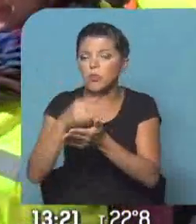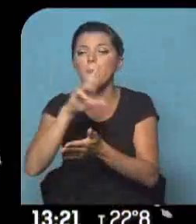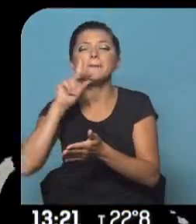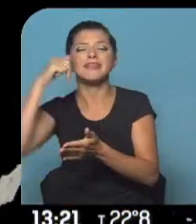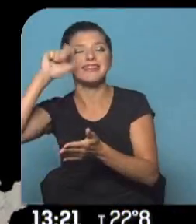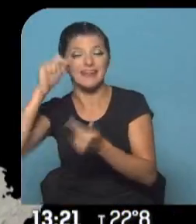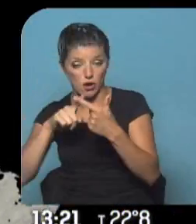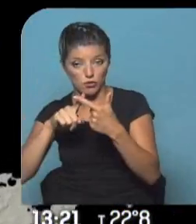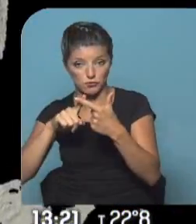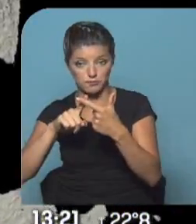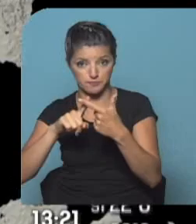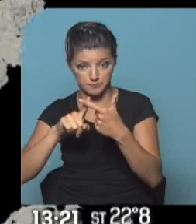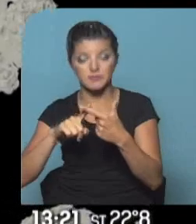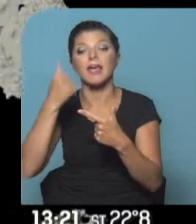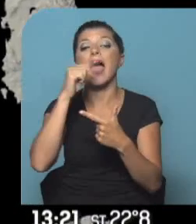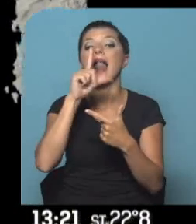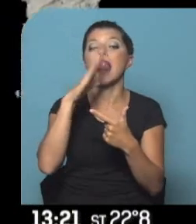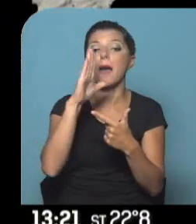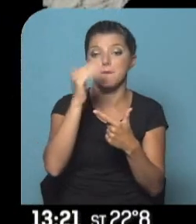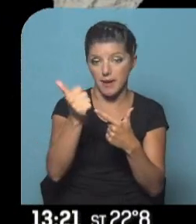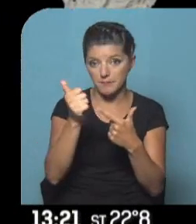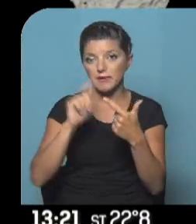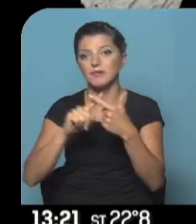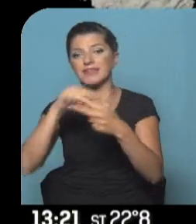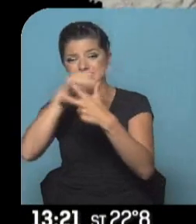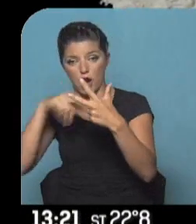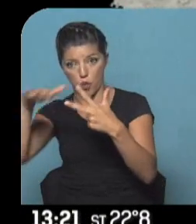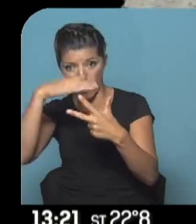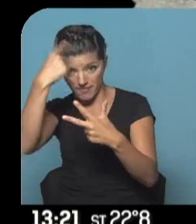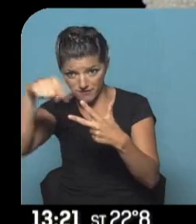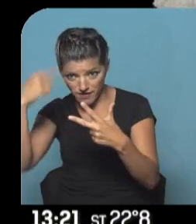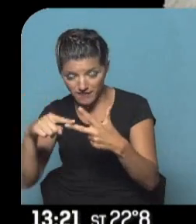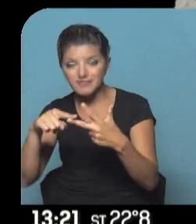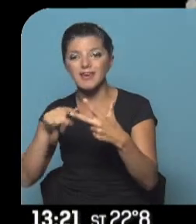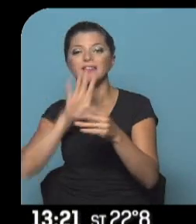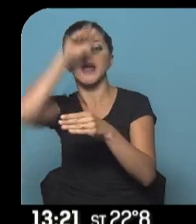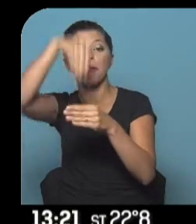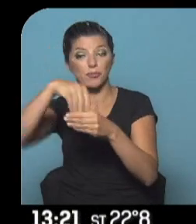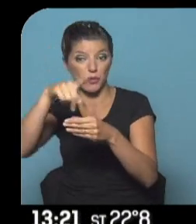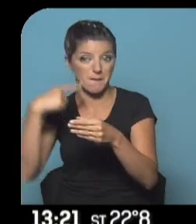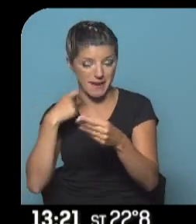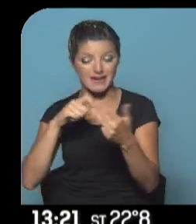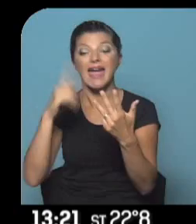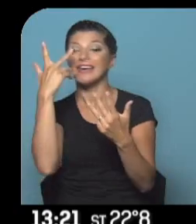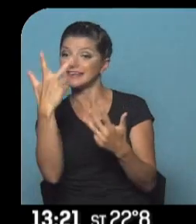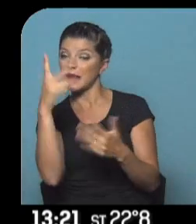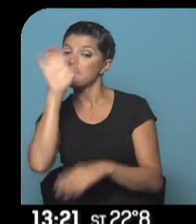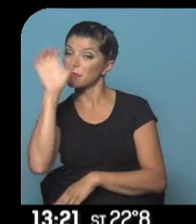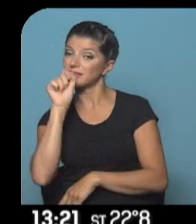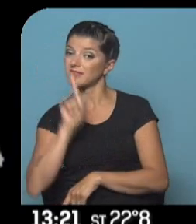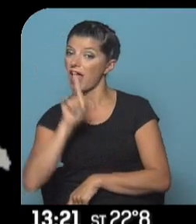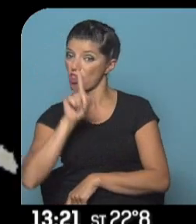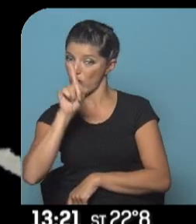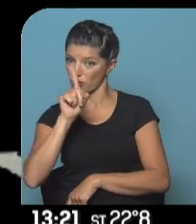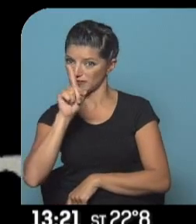tres provincias del sur, Álava, Guipúzcoa y Vizcaya, que conforman el País Vasco dentro de España, y tres provincias en el norte,